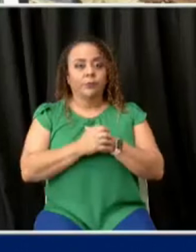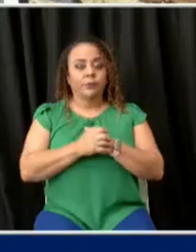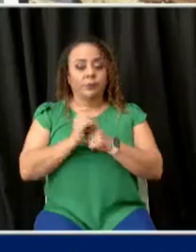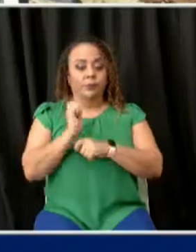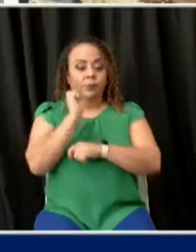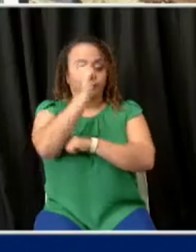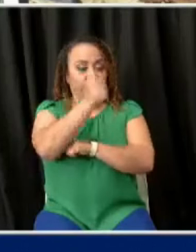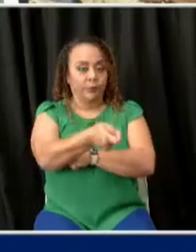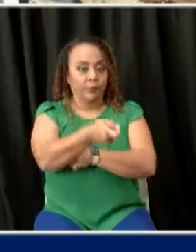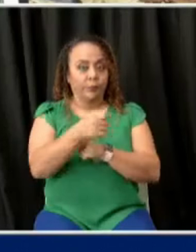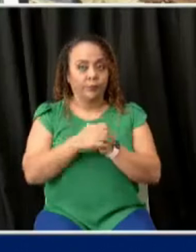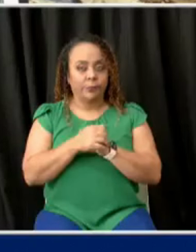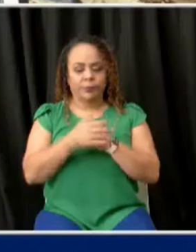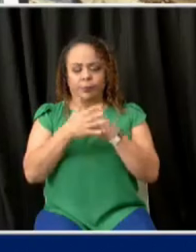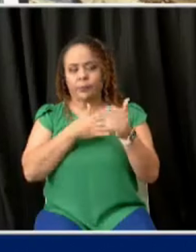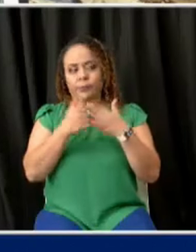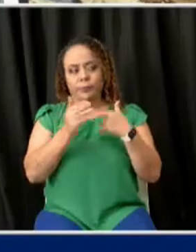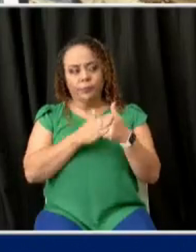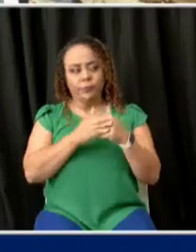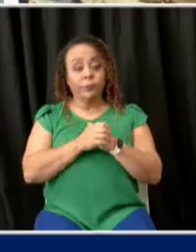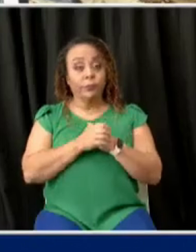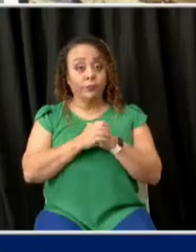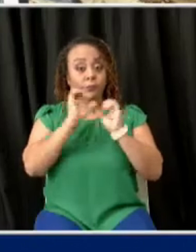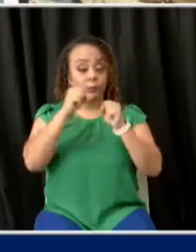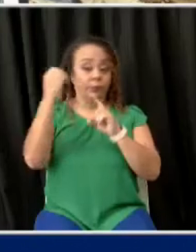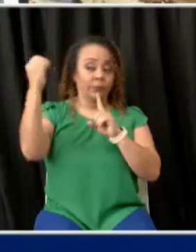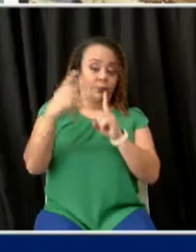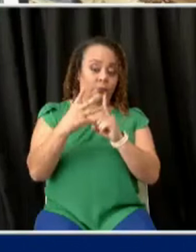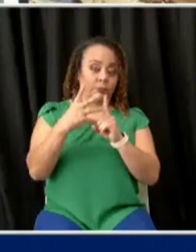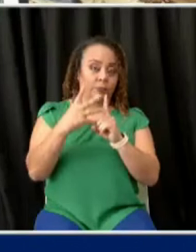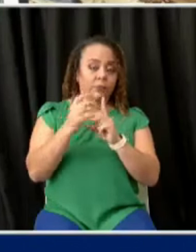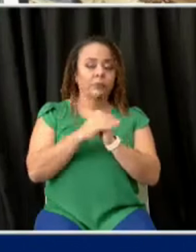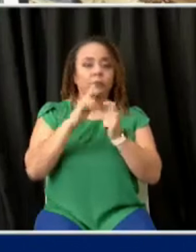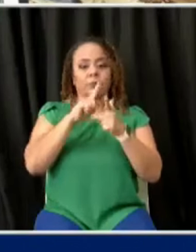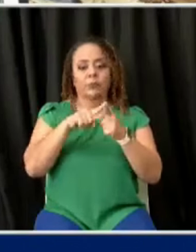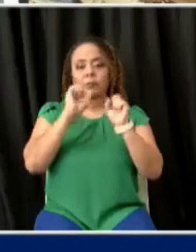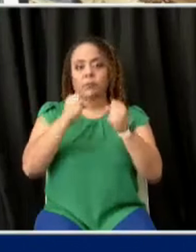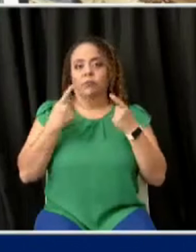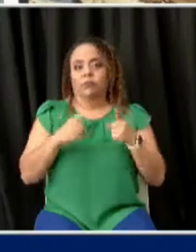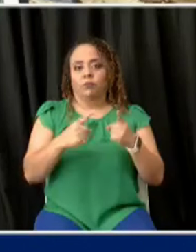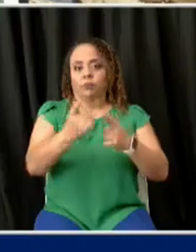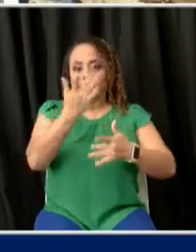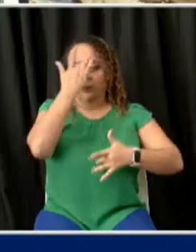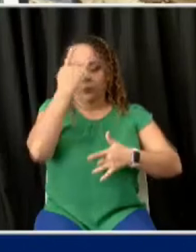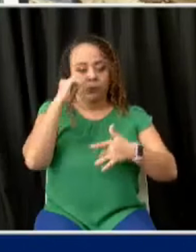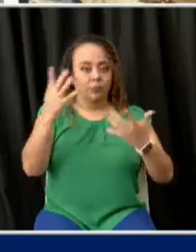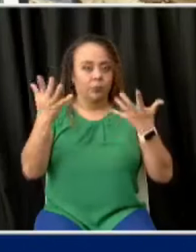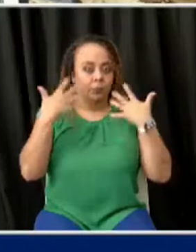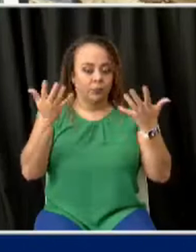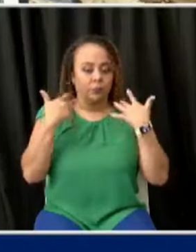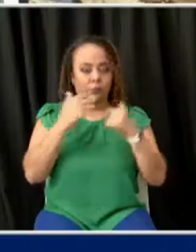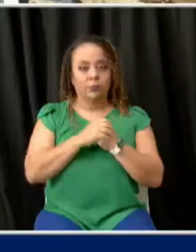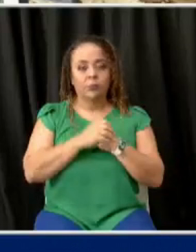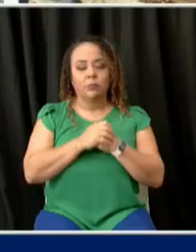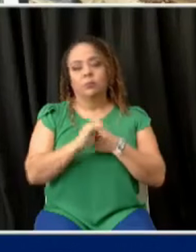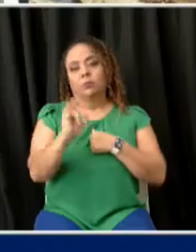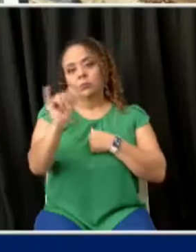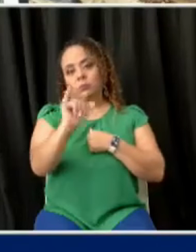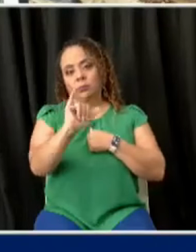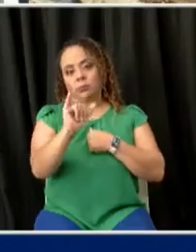pesca, estamos hablando de lo que sea que se exponga al sol, puede generar enfermedad por calor. Pero